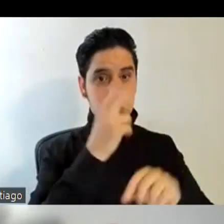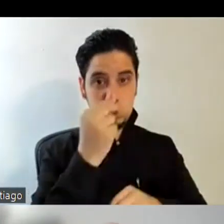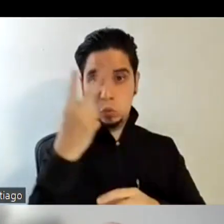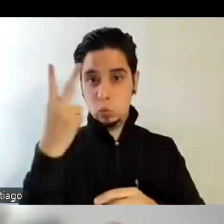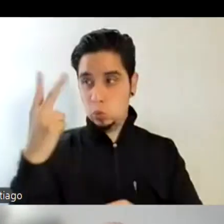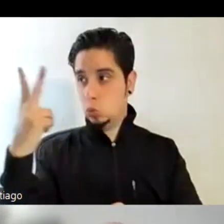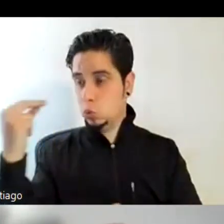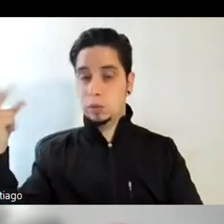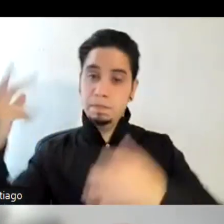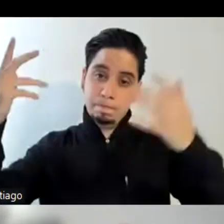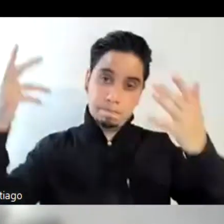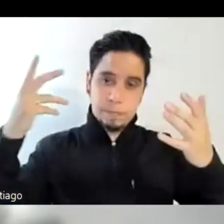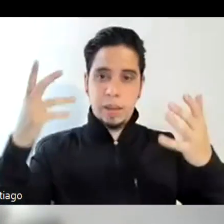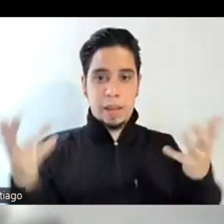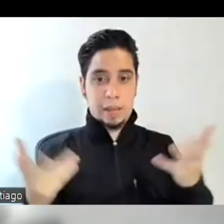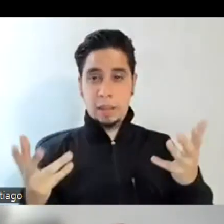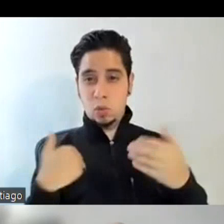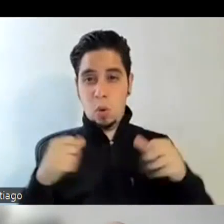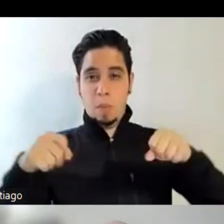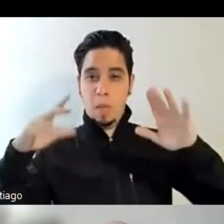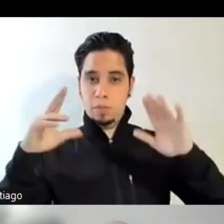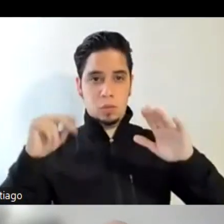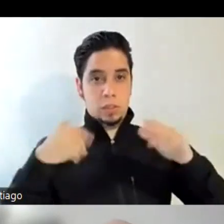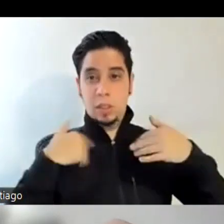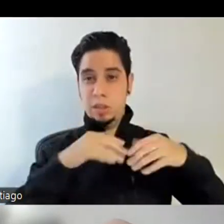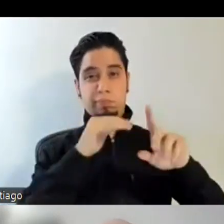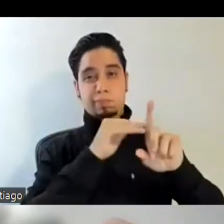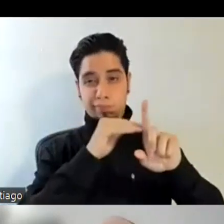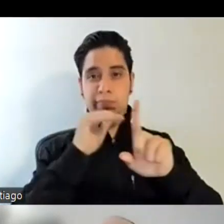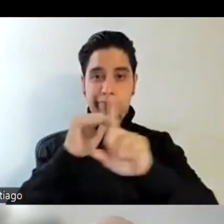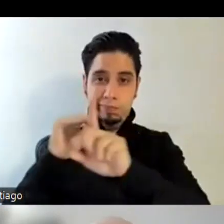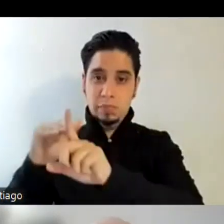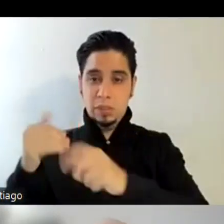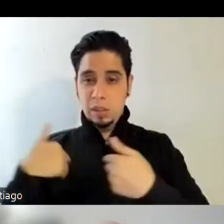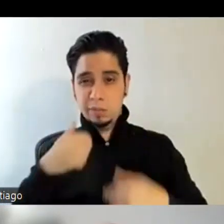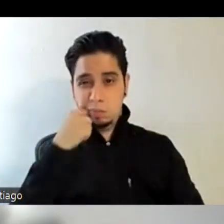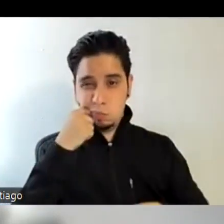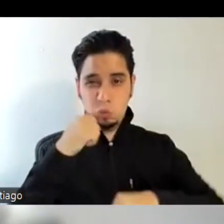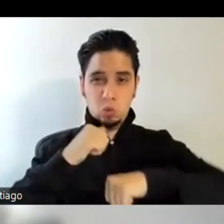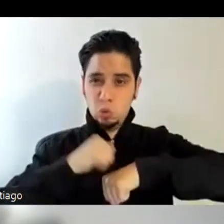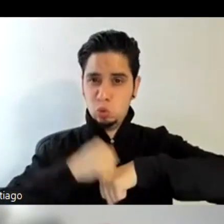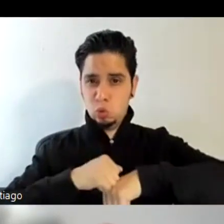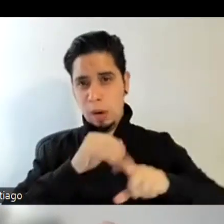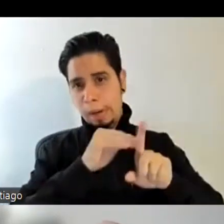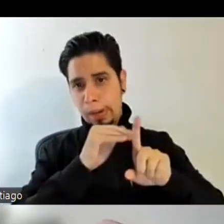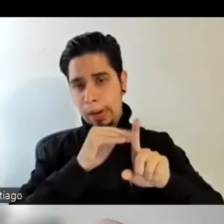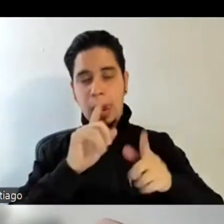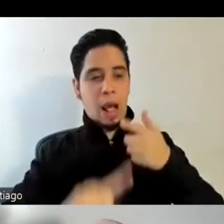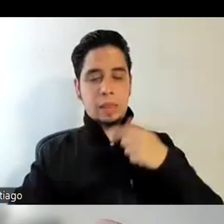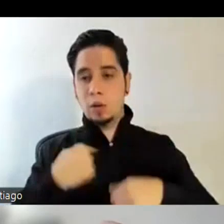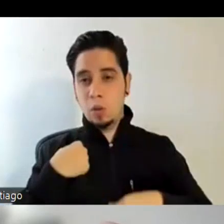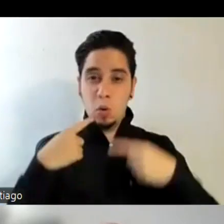que tú sabes que aquí uno no se puede dar por vencida, Adriana, que no, aquí el cuero duro. Esto es ahí encima de la gente hasta que uno lo